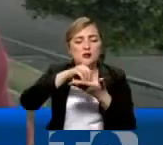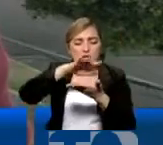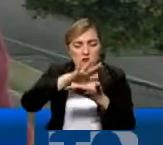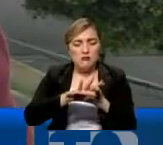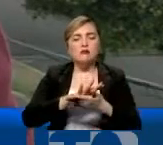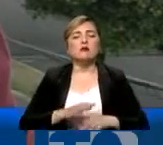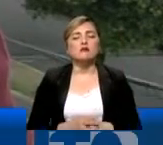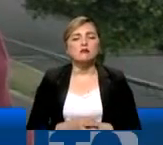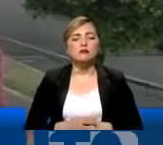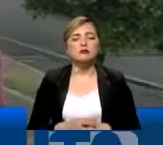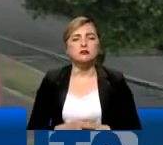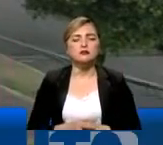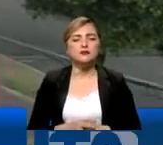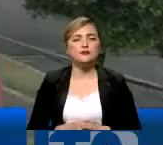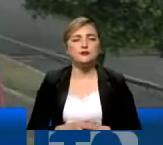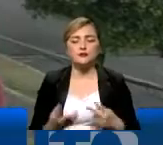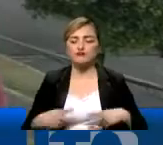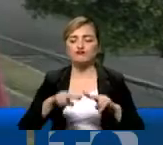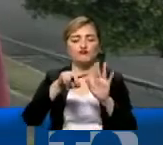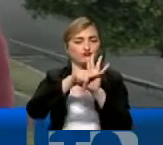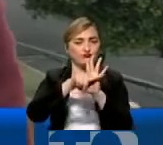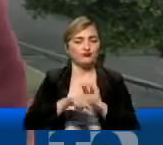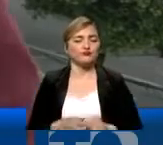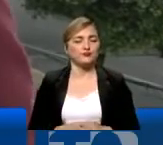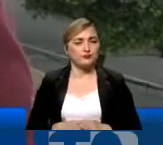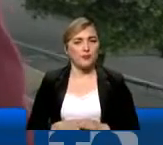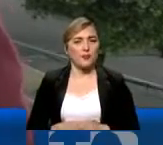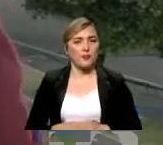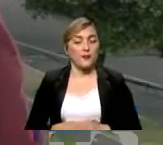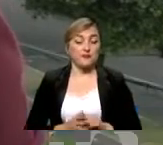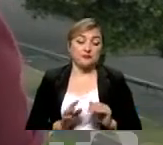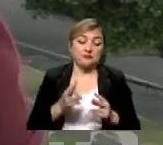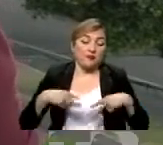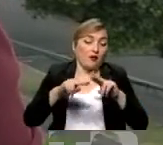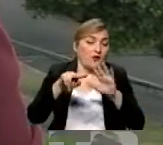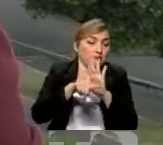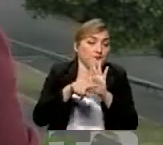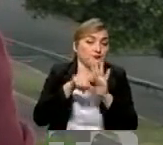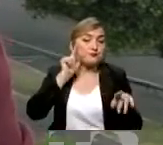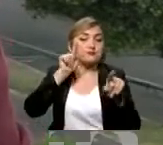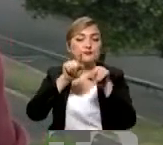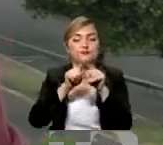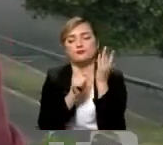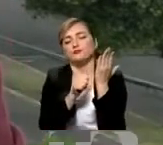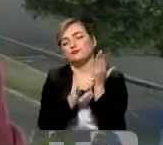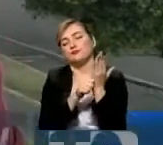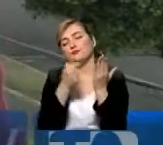aplicándose esta, podría incluso dar un valor negativo. Si esto llegase a ocurrir, el acuerdo